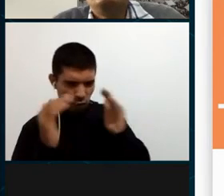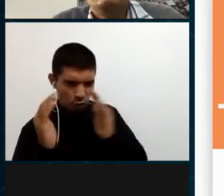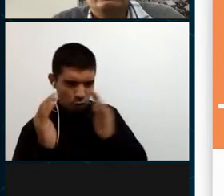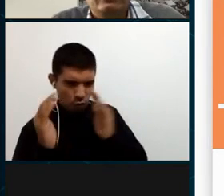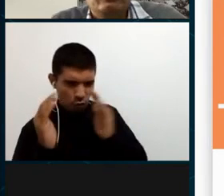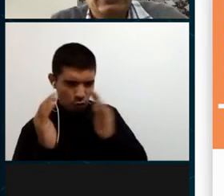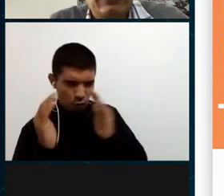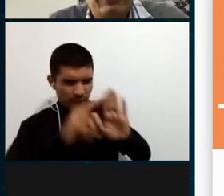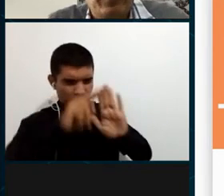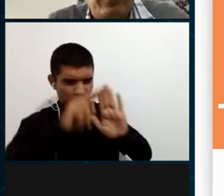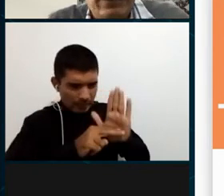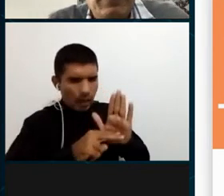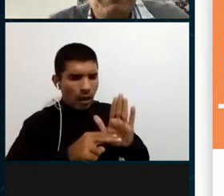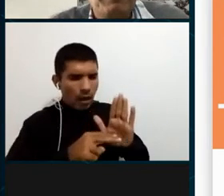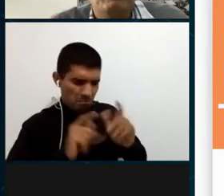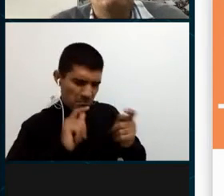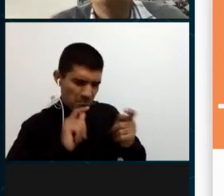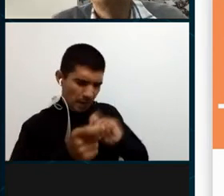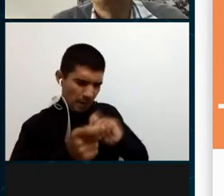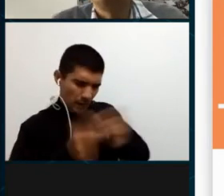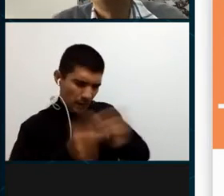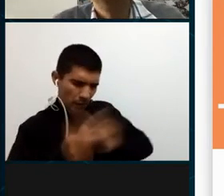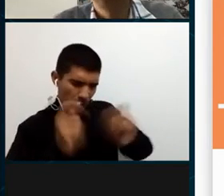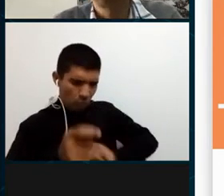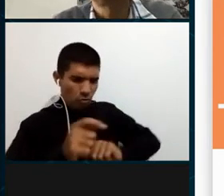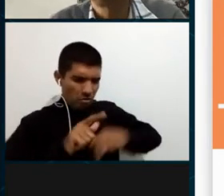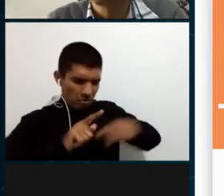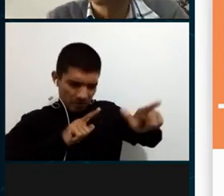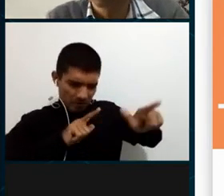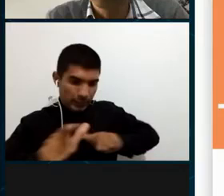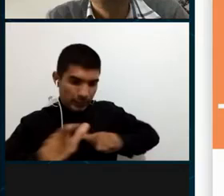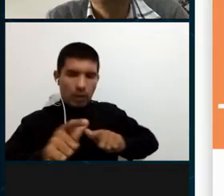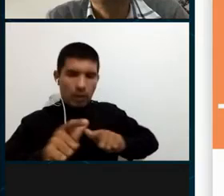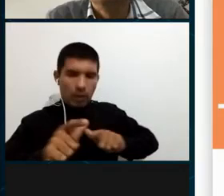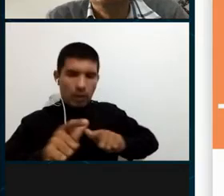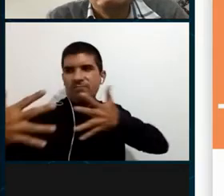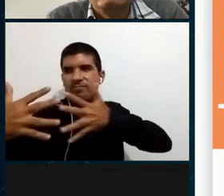ya cuando tengo claro el problema, voy y mapeo